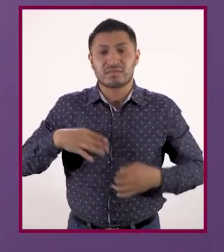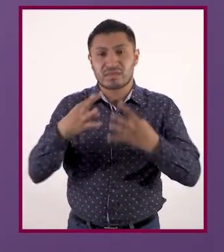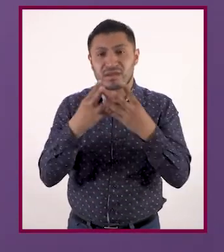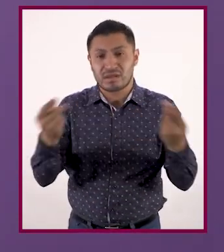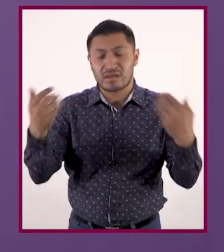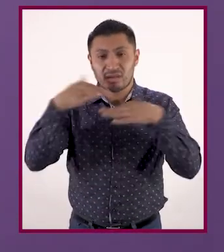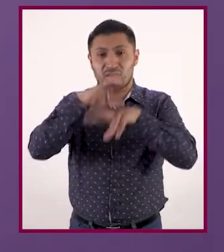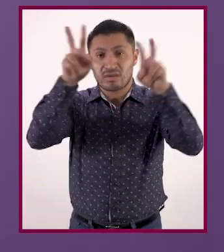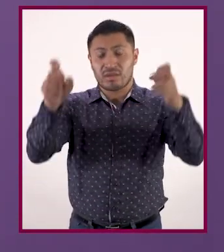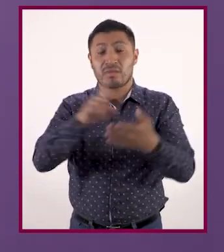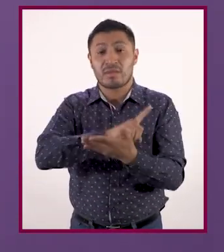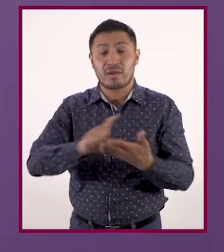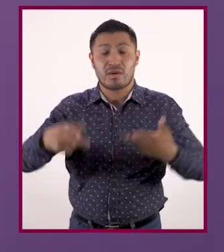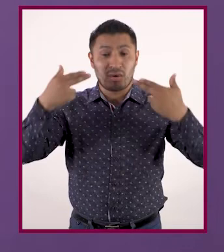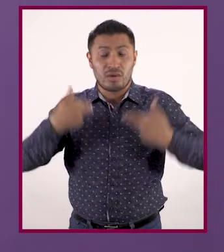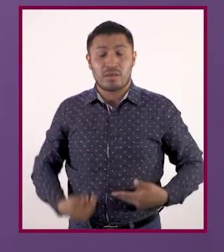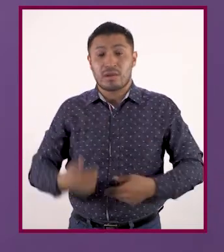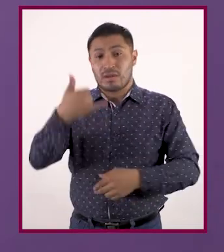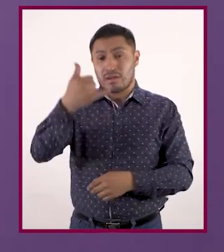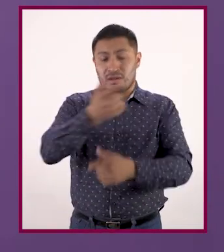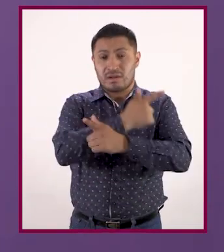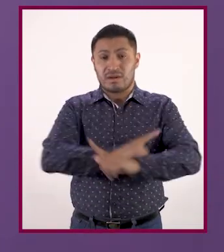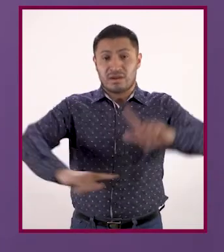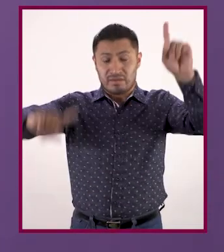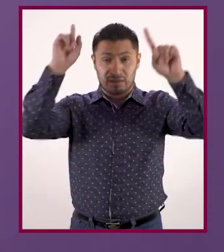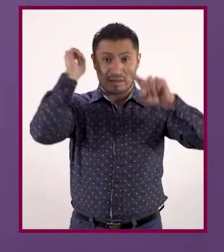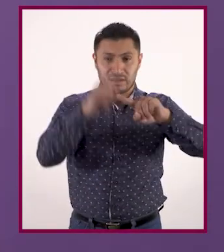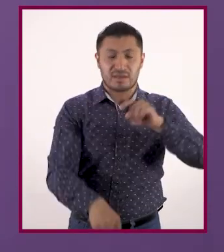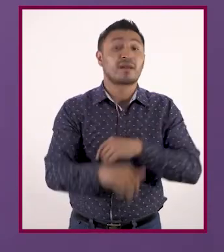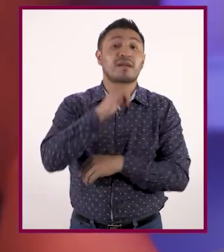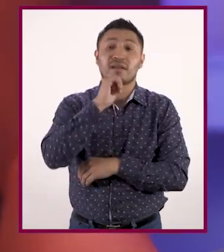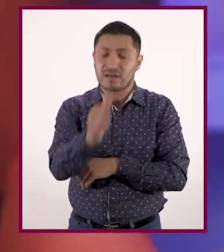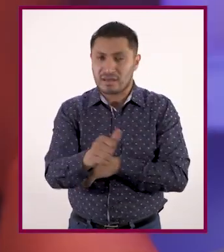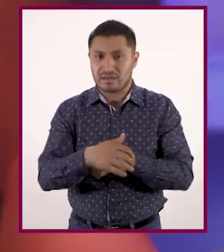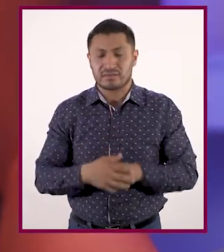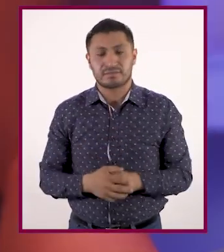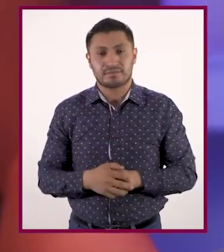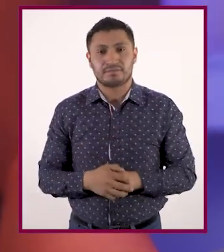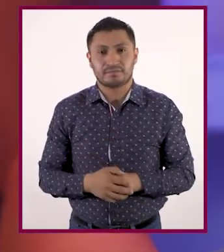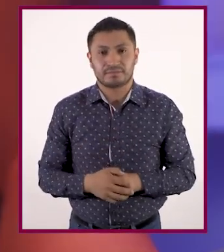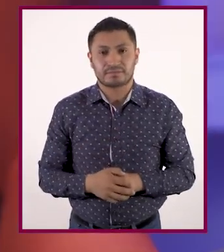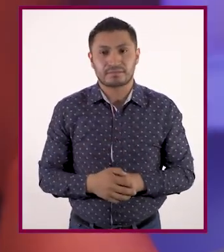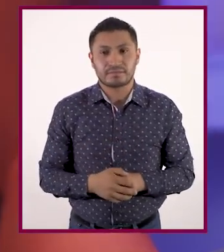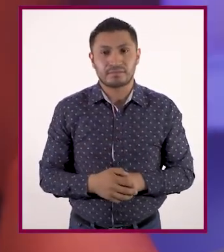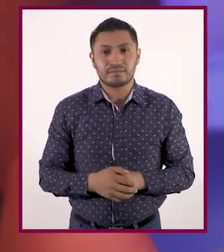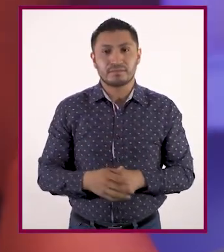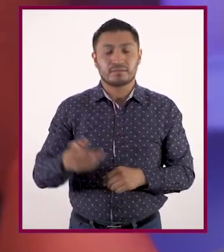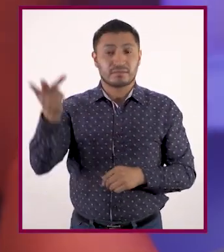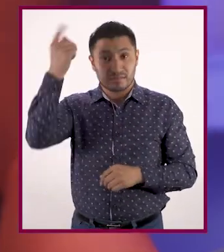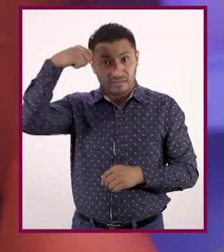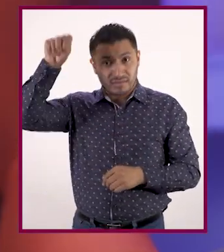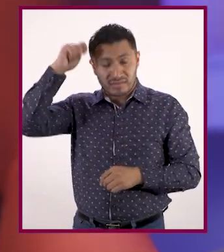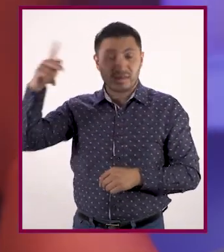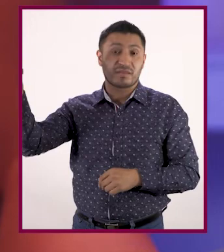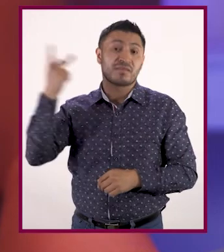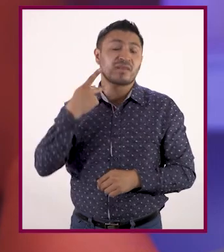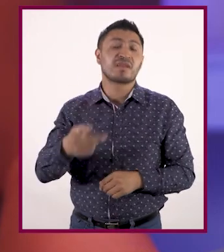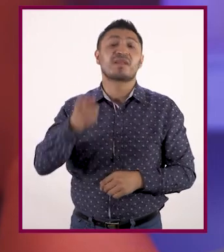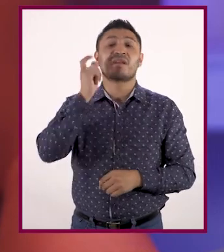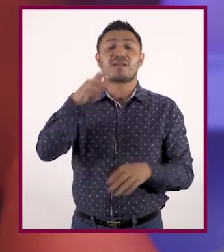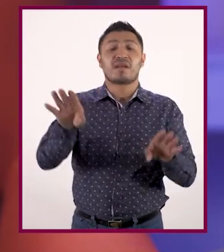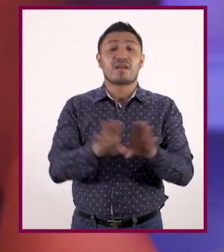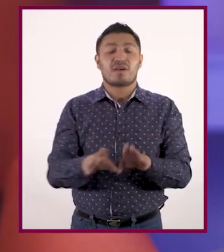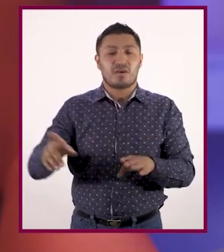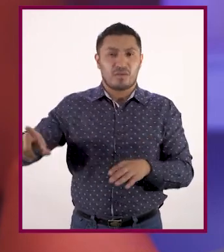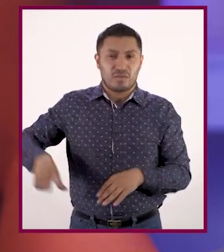humanos y sin coartar libertades de individuos ni de naciones la teoría política coincide en que la derecha busca limitar el papel